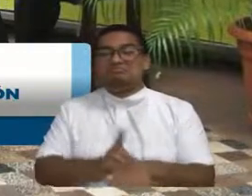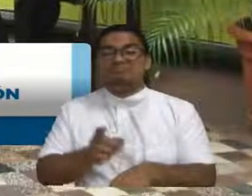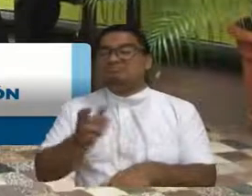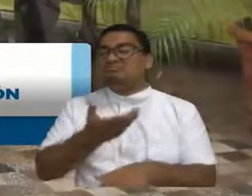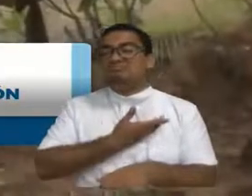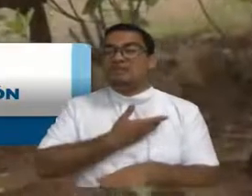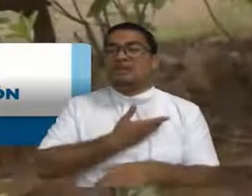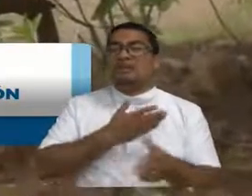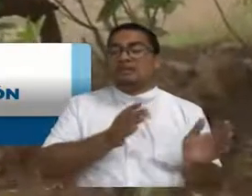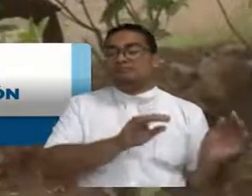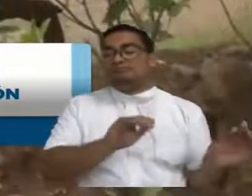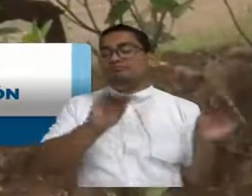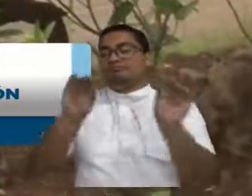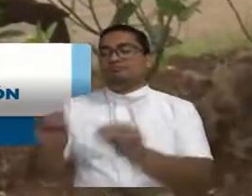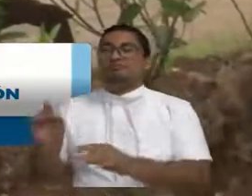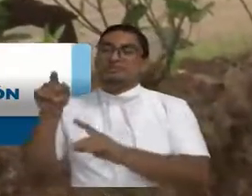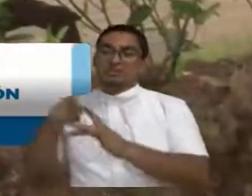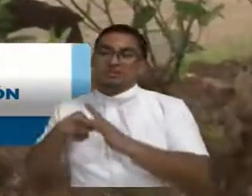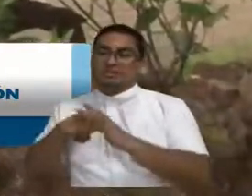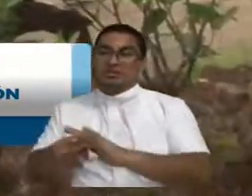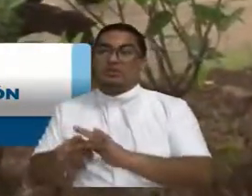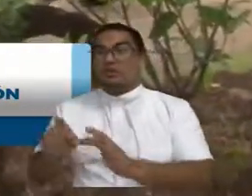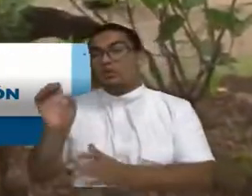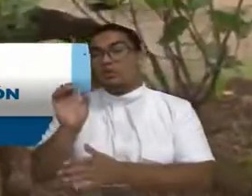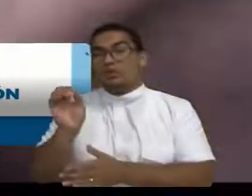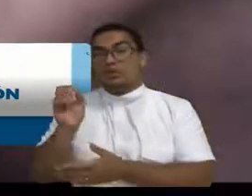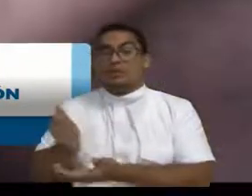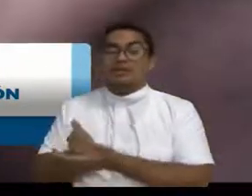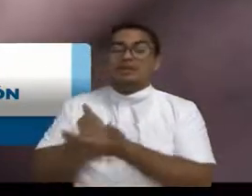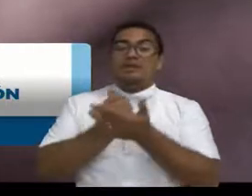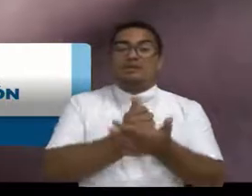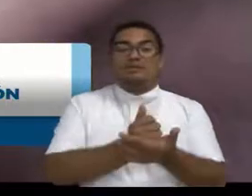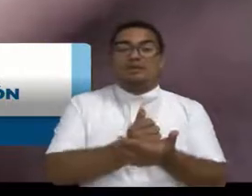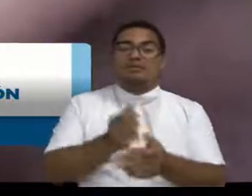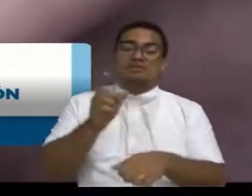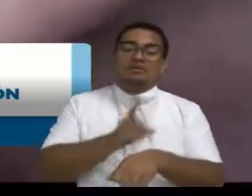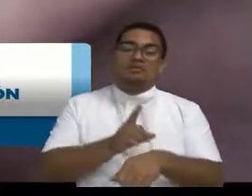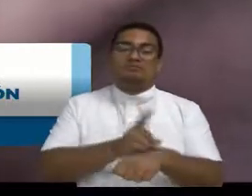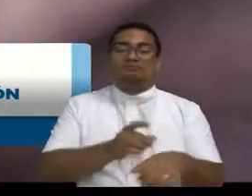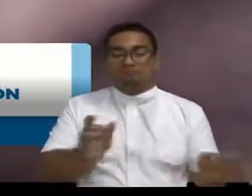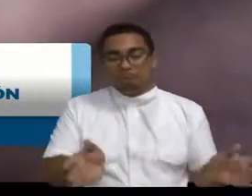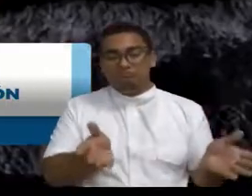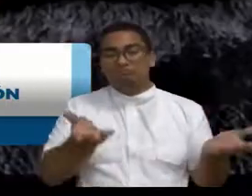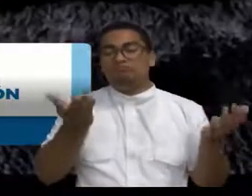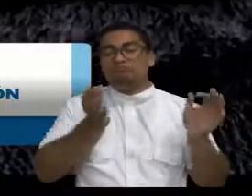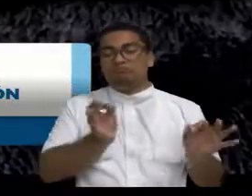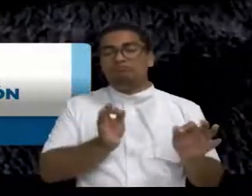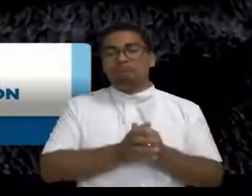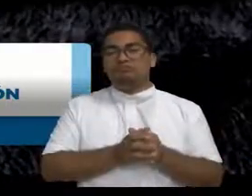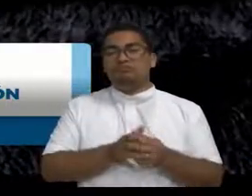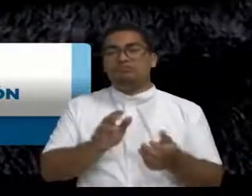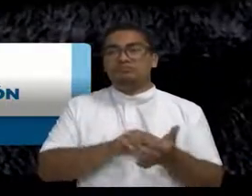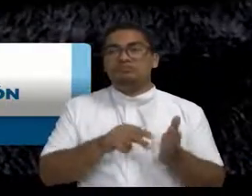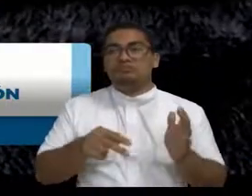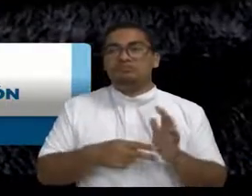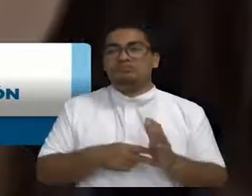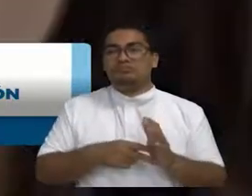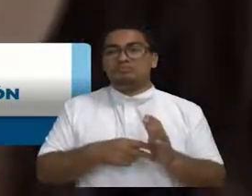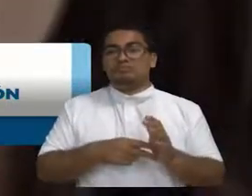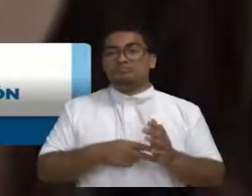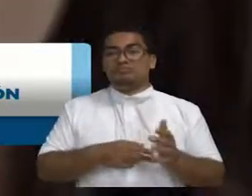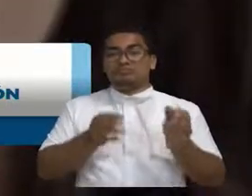o un psiquiatra, o recibir ayuda, aunque ayuda del médico pues general de la unidad de salud, muchas veces no acude. Médico general, por lo